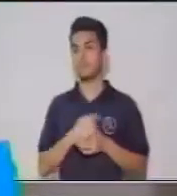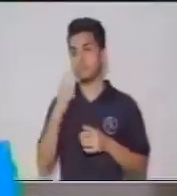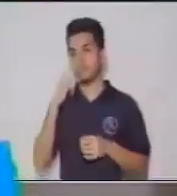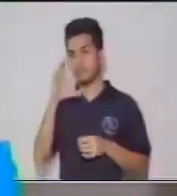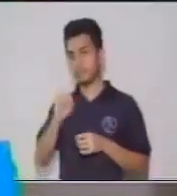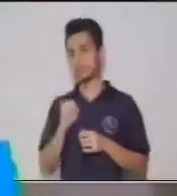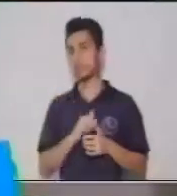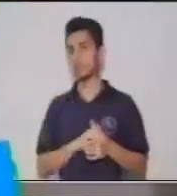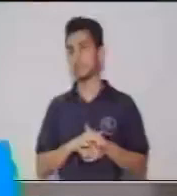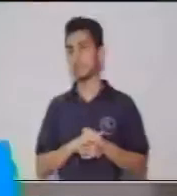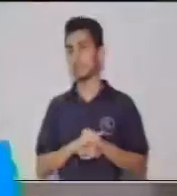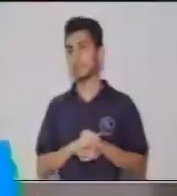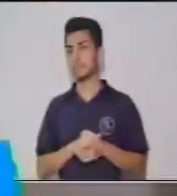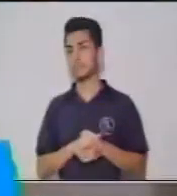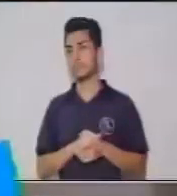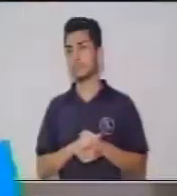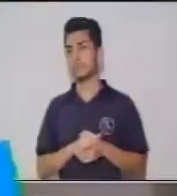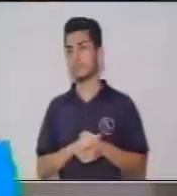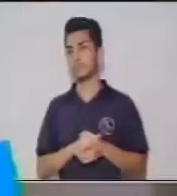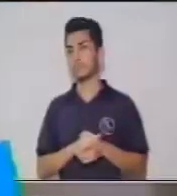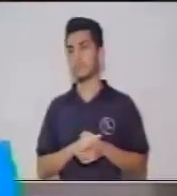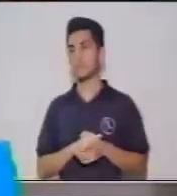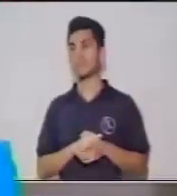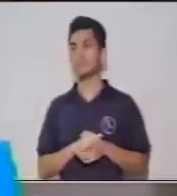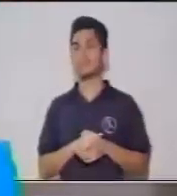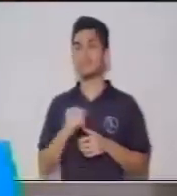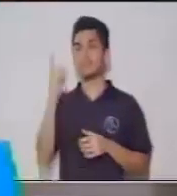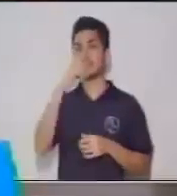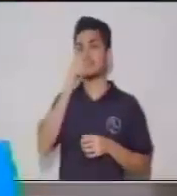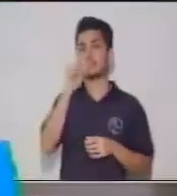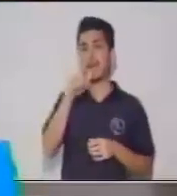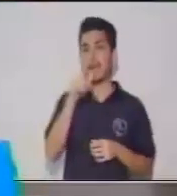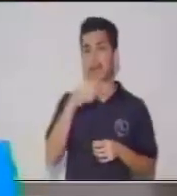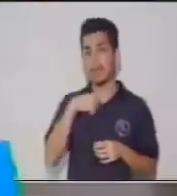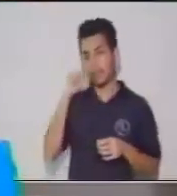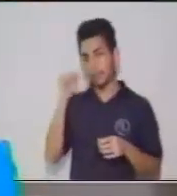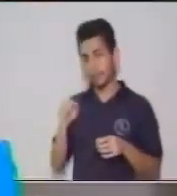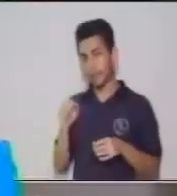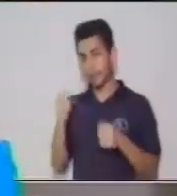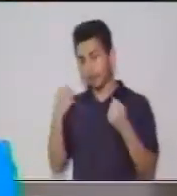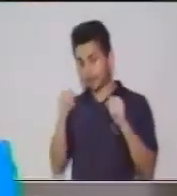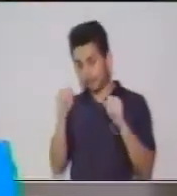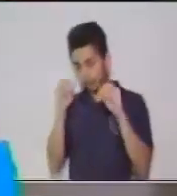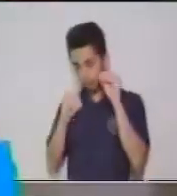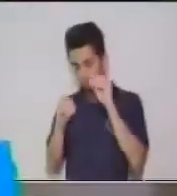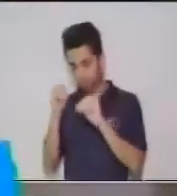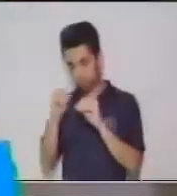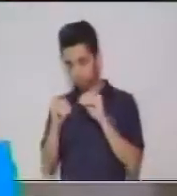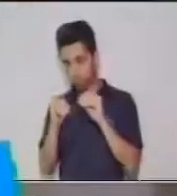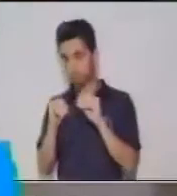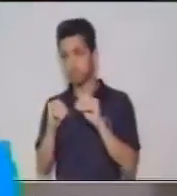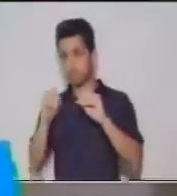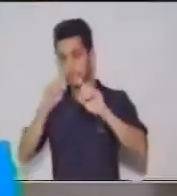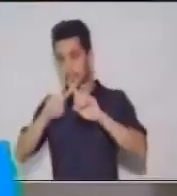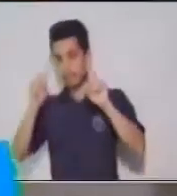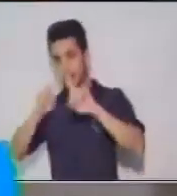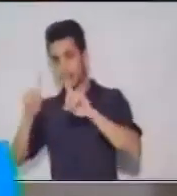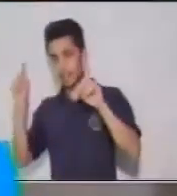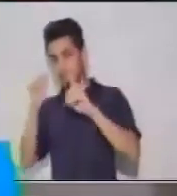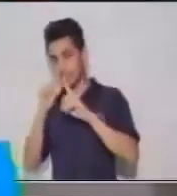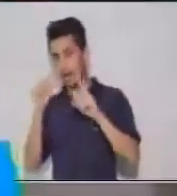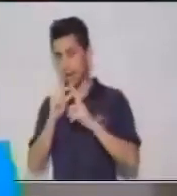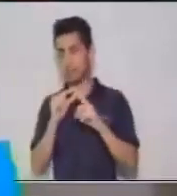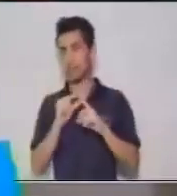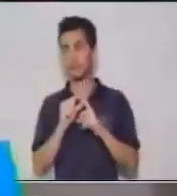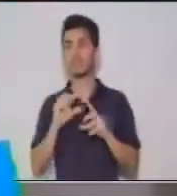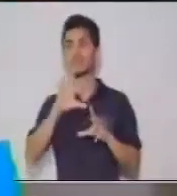que aquí la palabra sal, nosotros podemos formar varias palabras. A